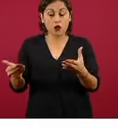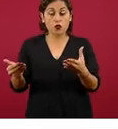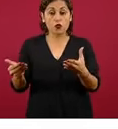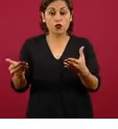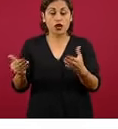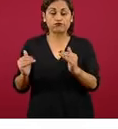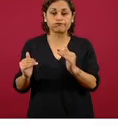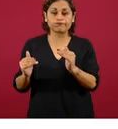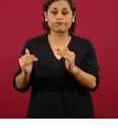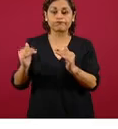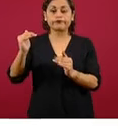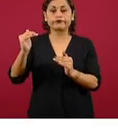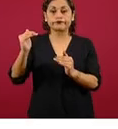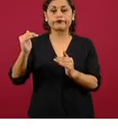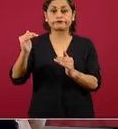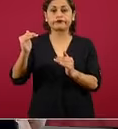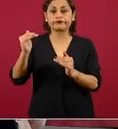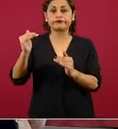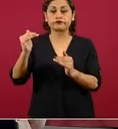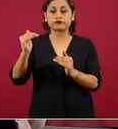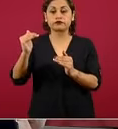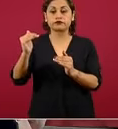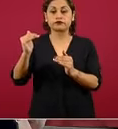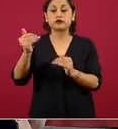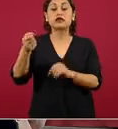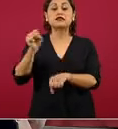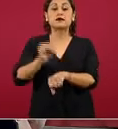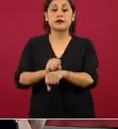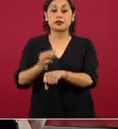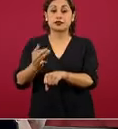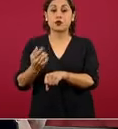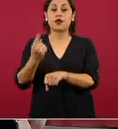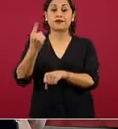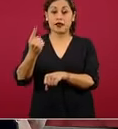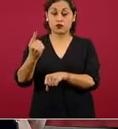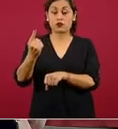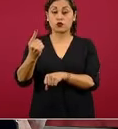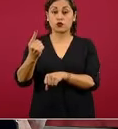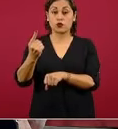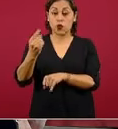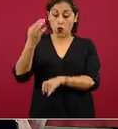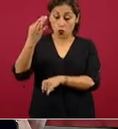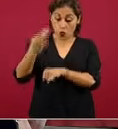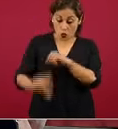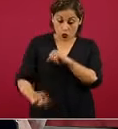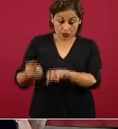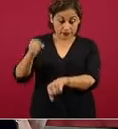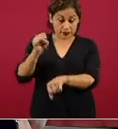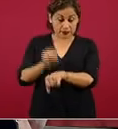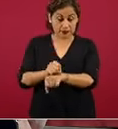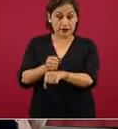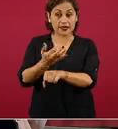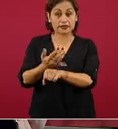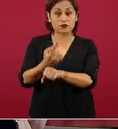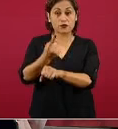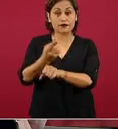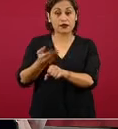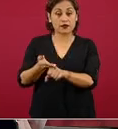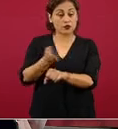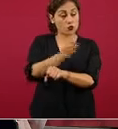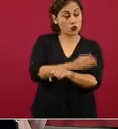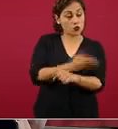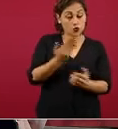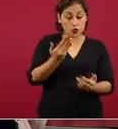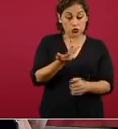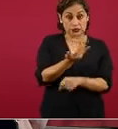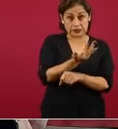un incremento constante hasta la semana 51. En la última semana de 51, en comparación con las